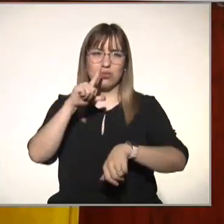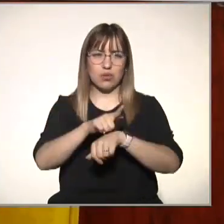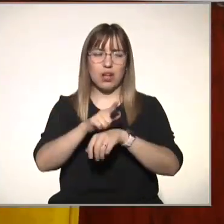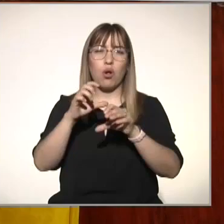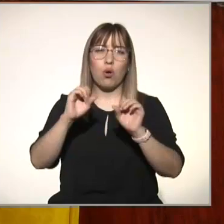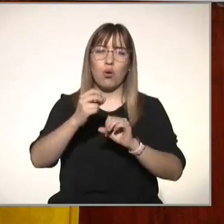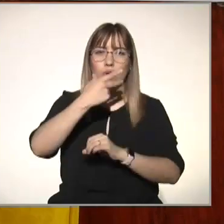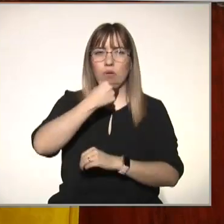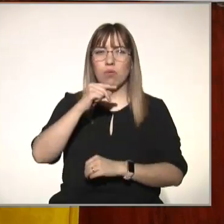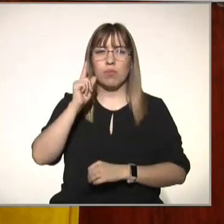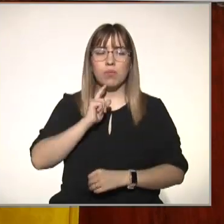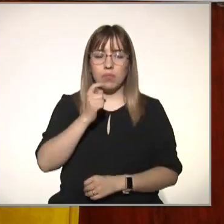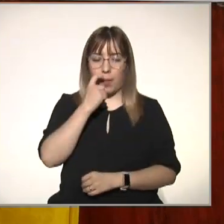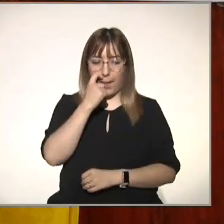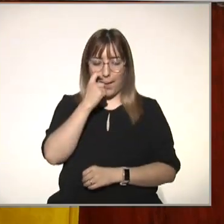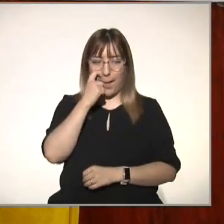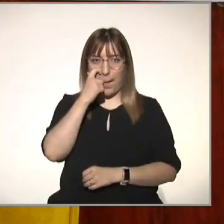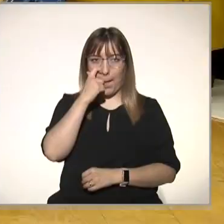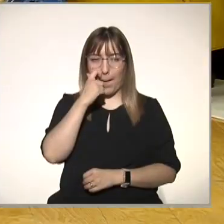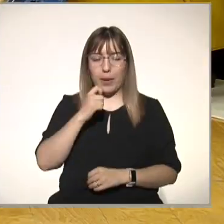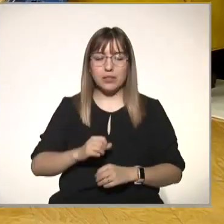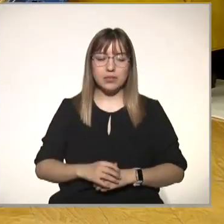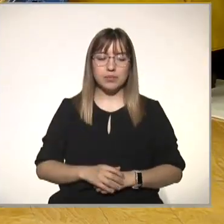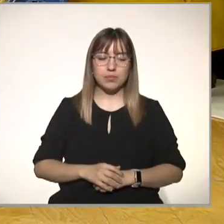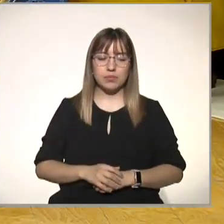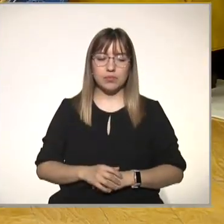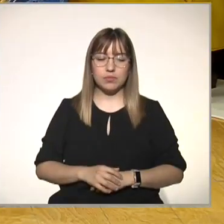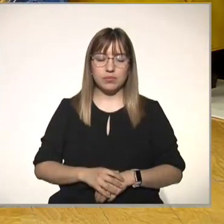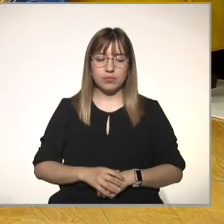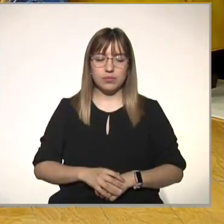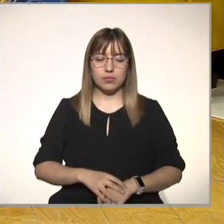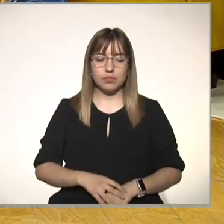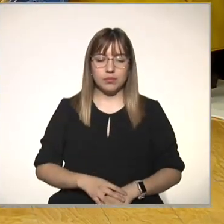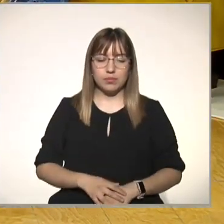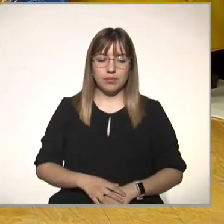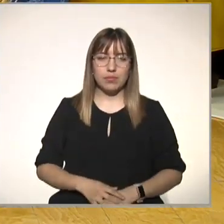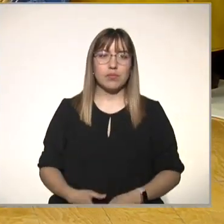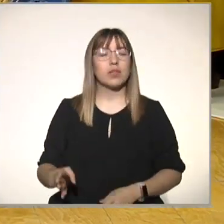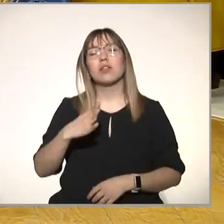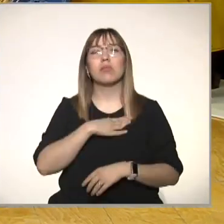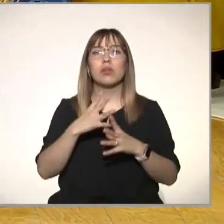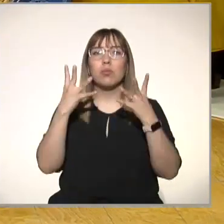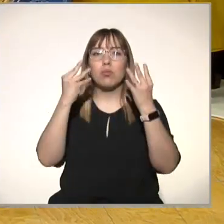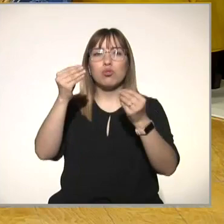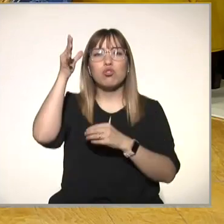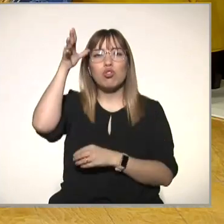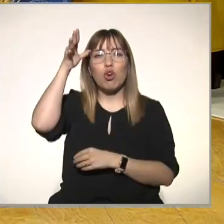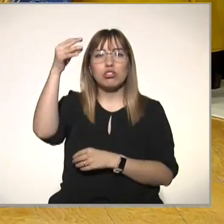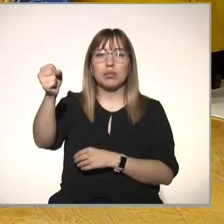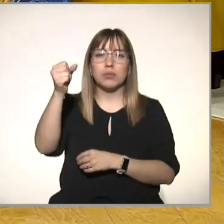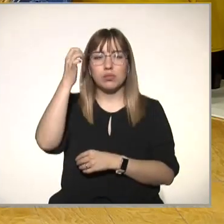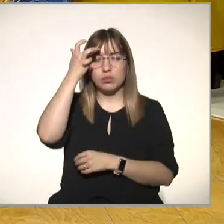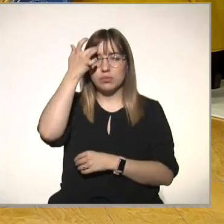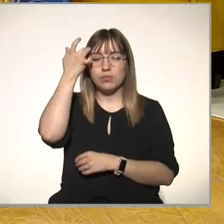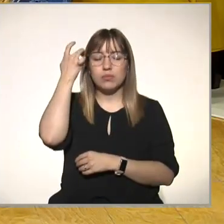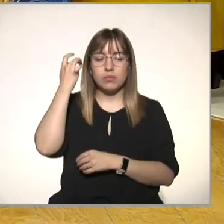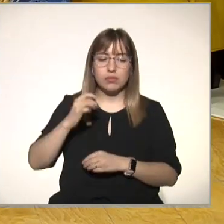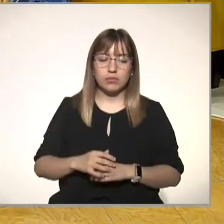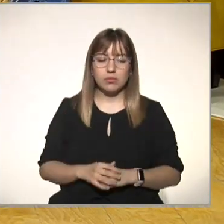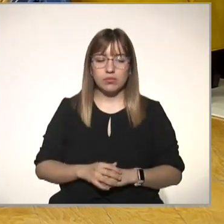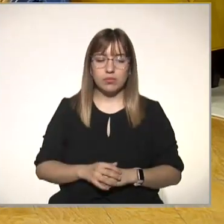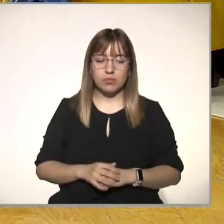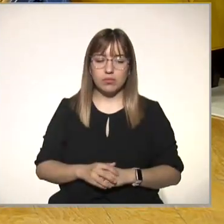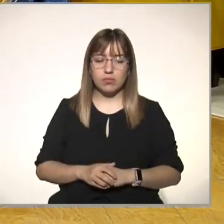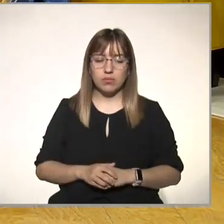género. Ok, aquí hay varios conceptos que hay que tratar. Podría, si no me paran a